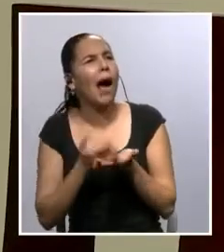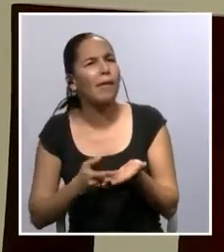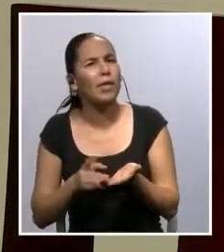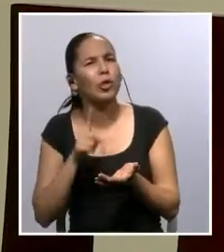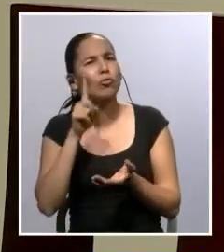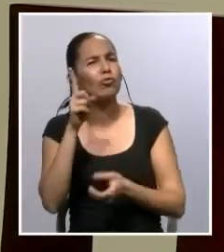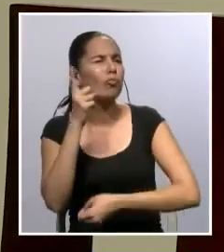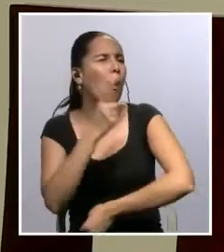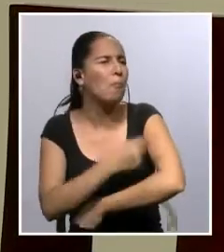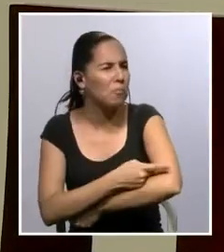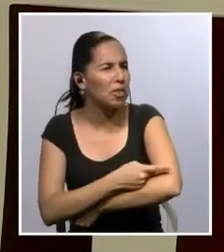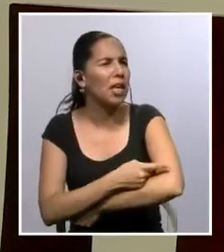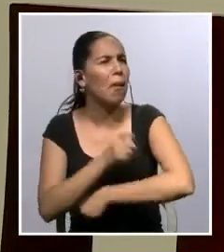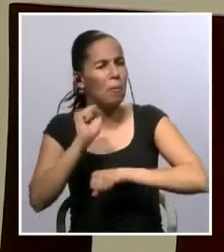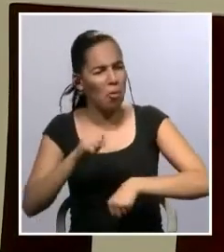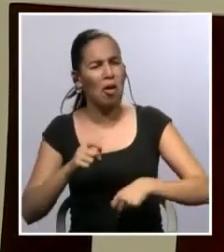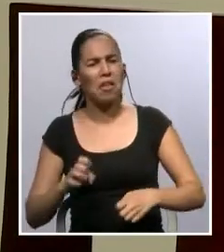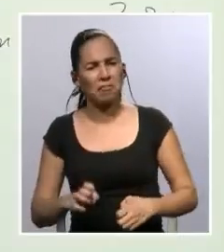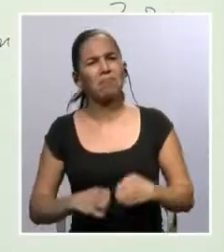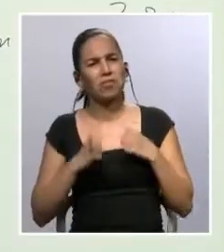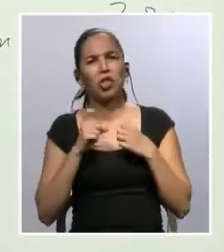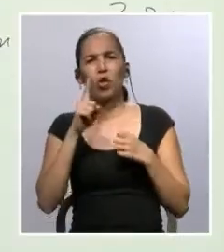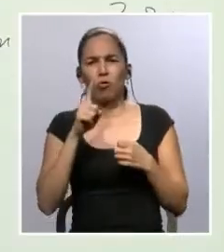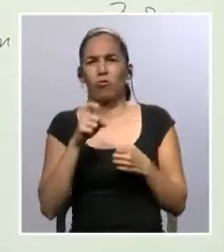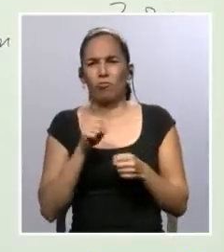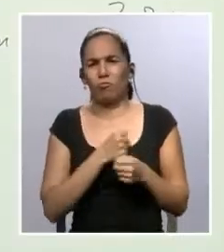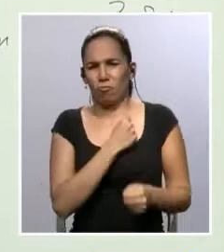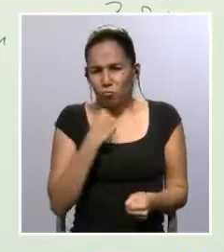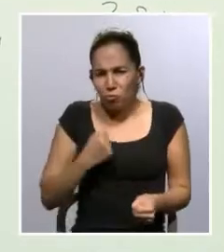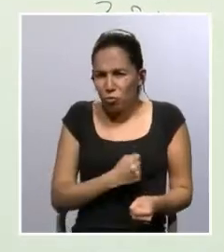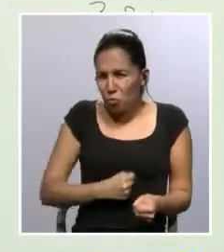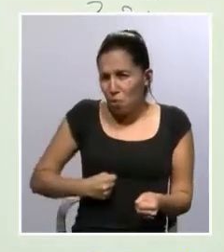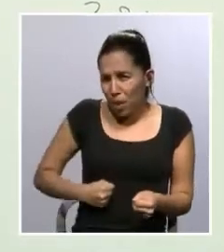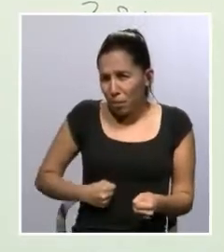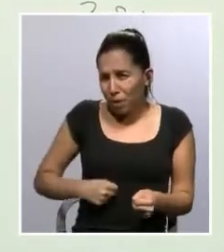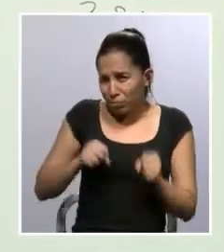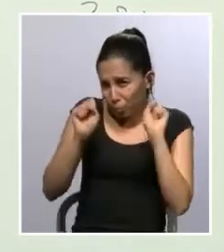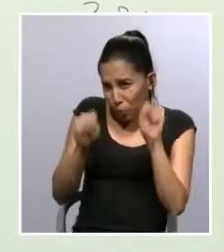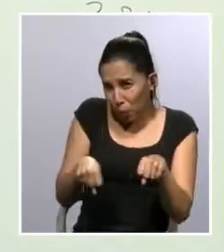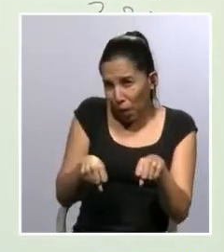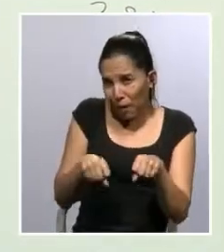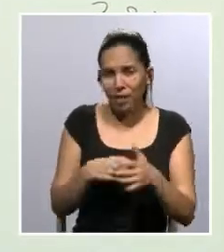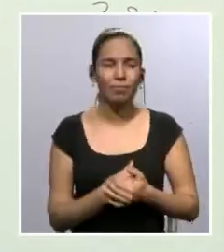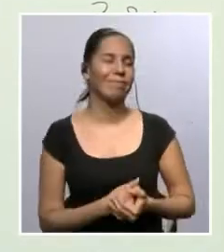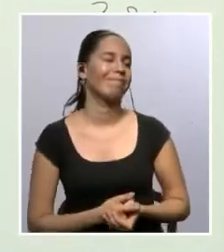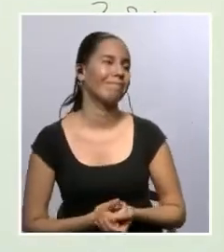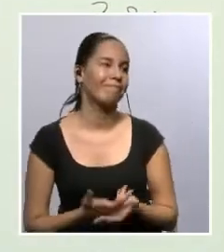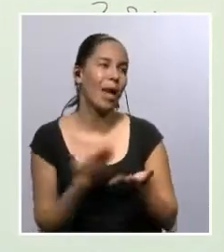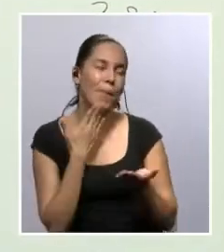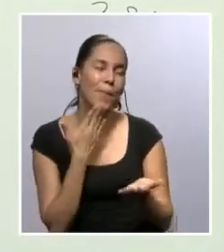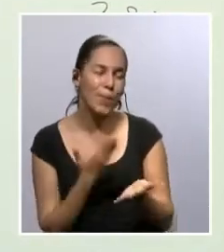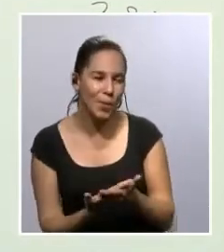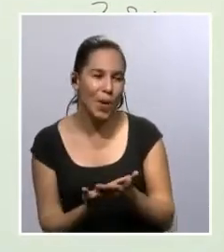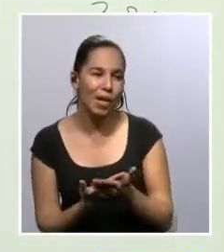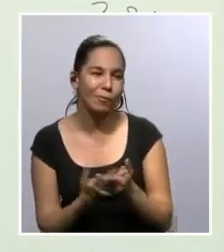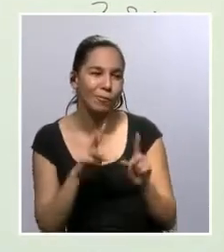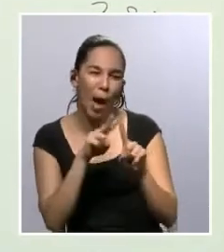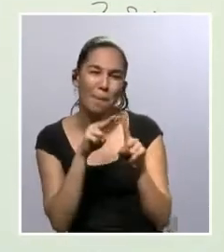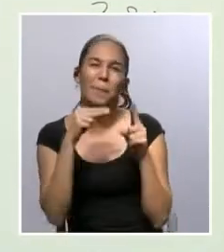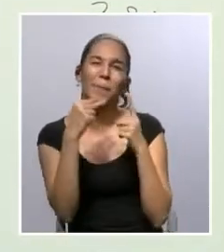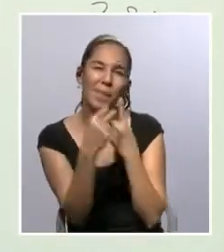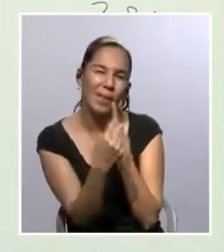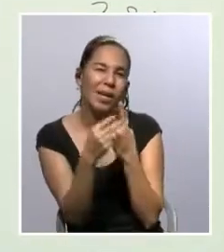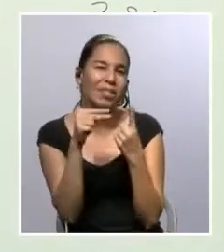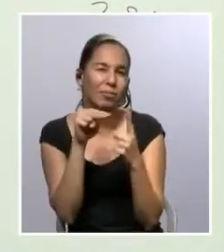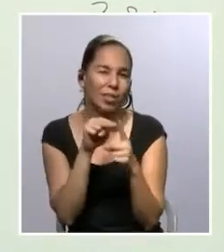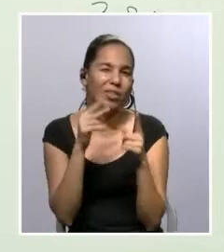Superman real? Bueno, las posibilidades son desde la perspectiva de